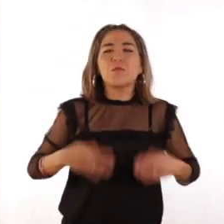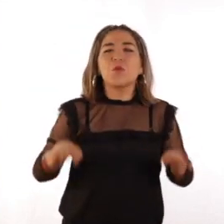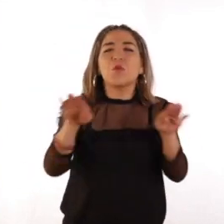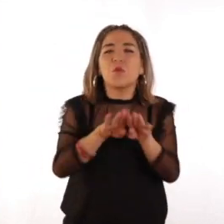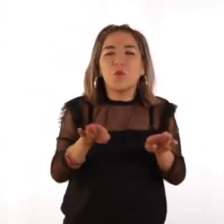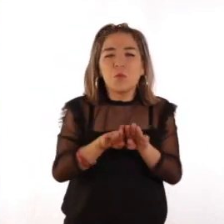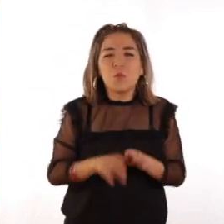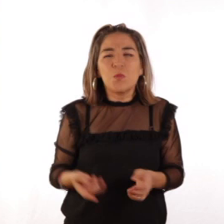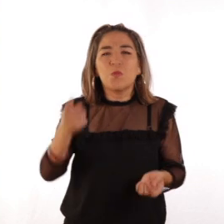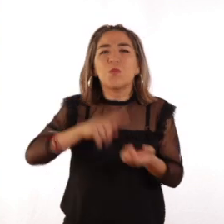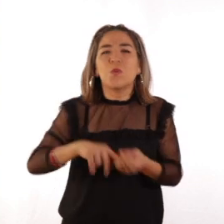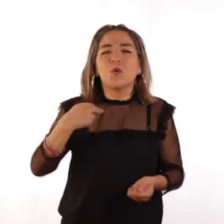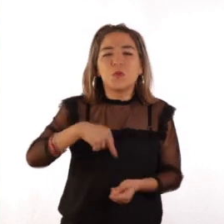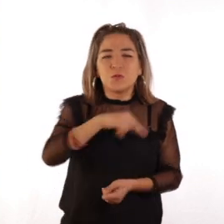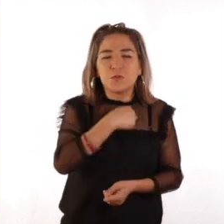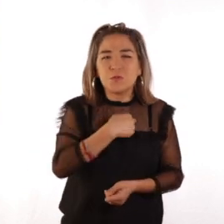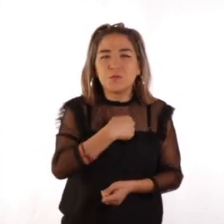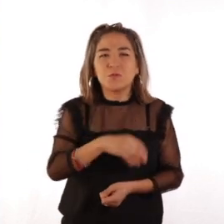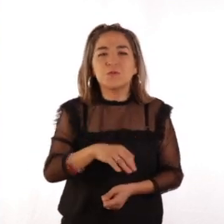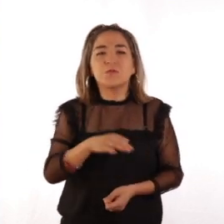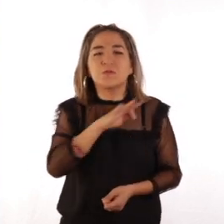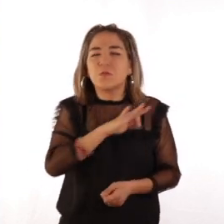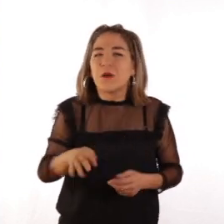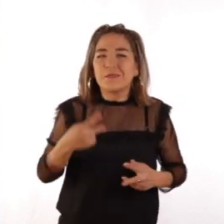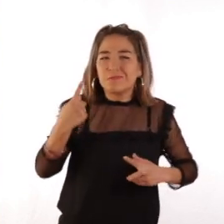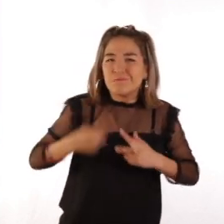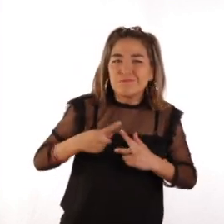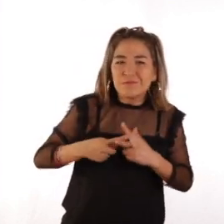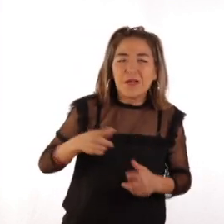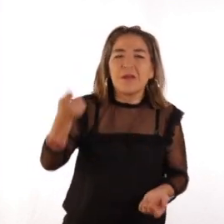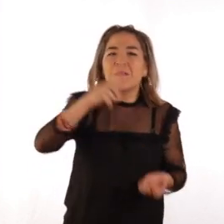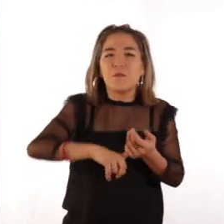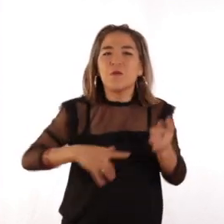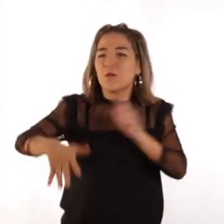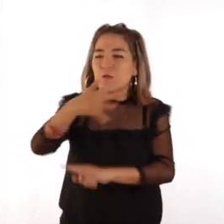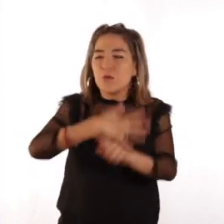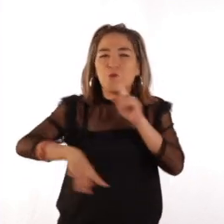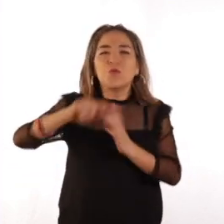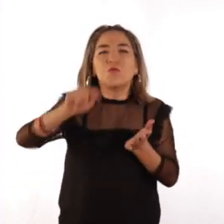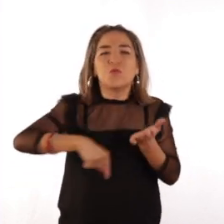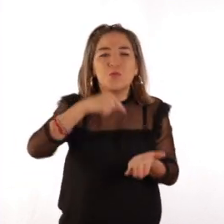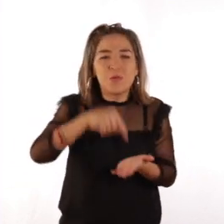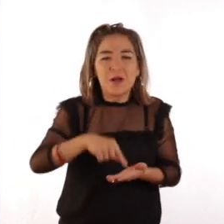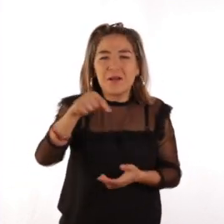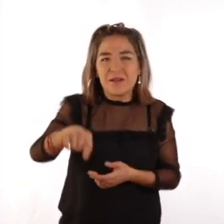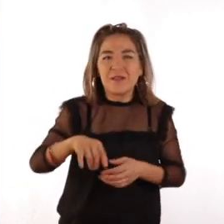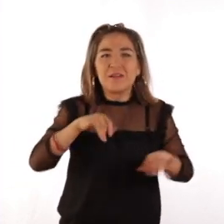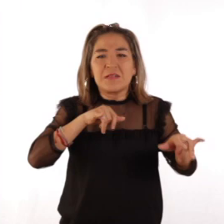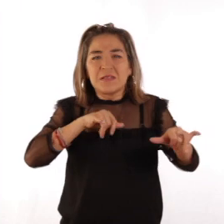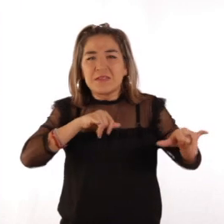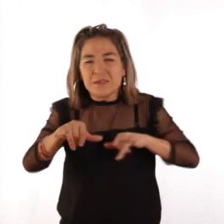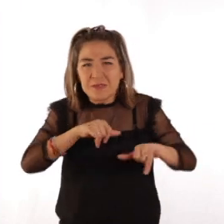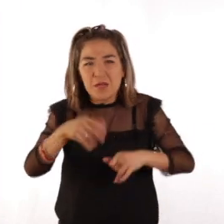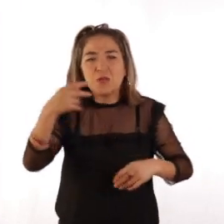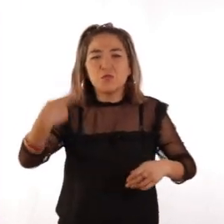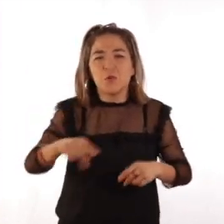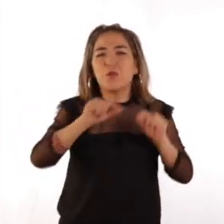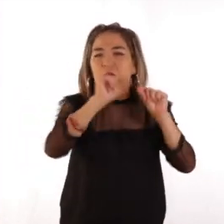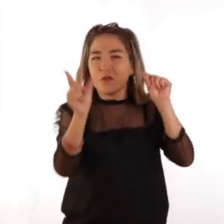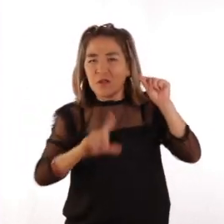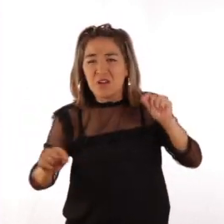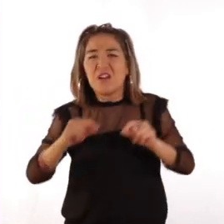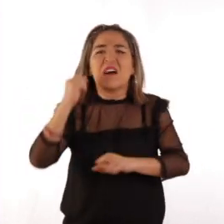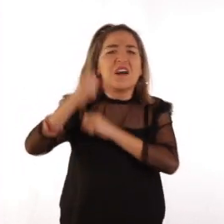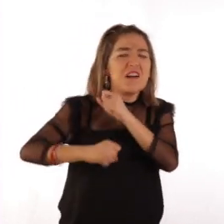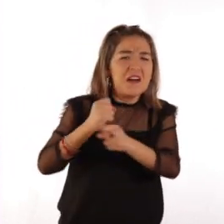trivial. Entonces, ¿cómo es que nosotros podemos calcular el espacio físico del territorio nacional y si